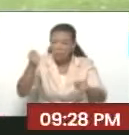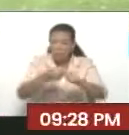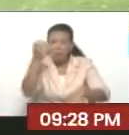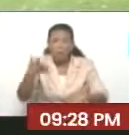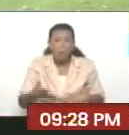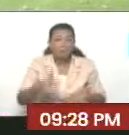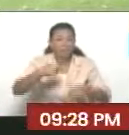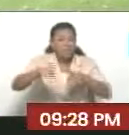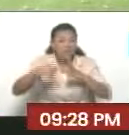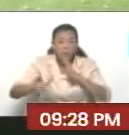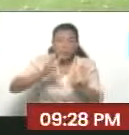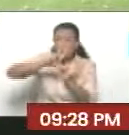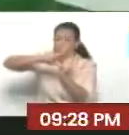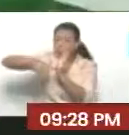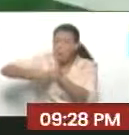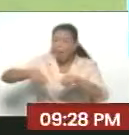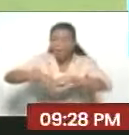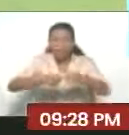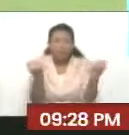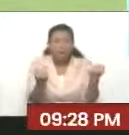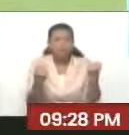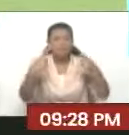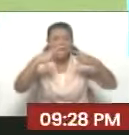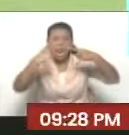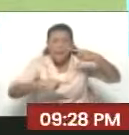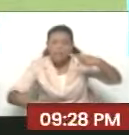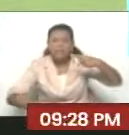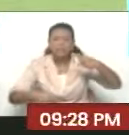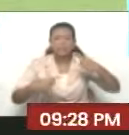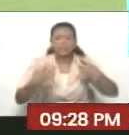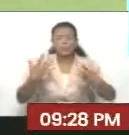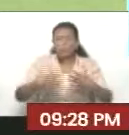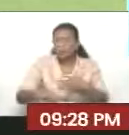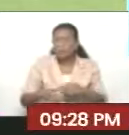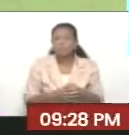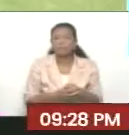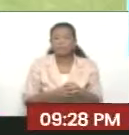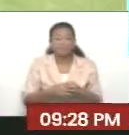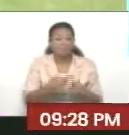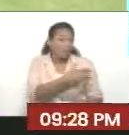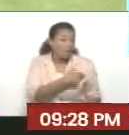hicieron distintos robos, dañaron el sistema eléctrico.